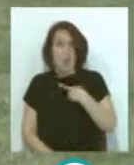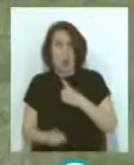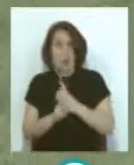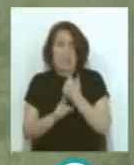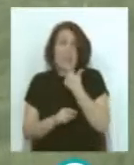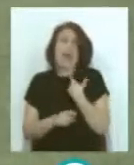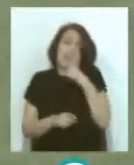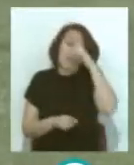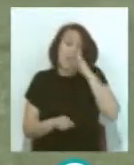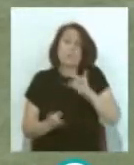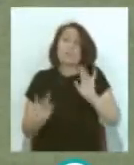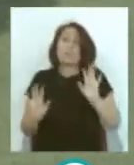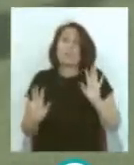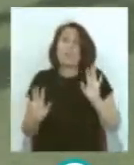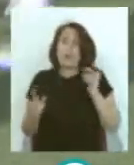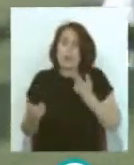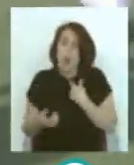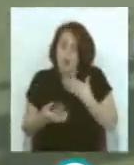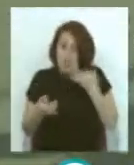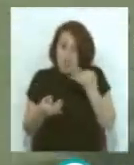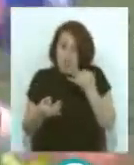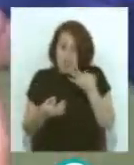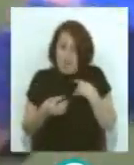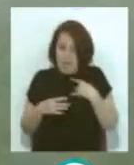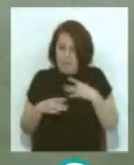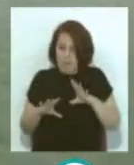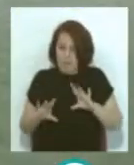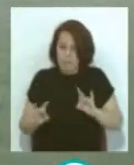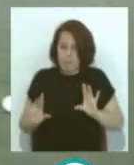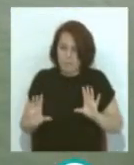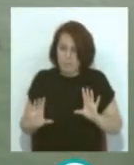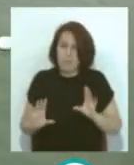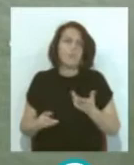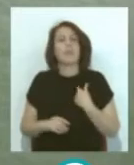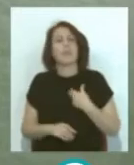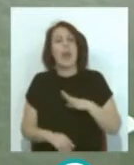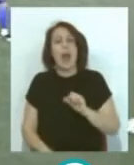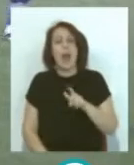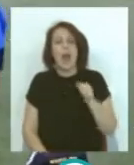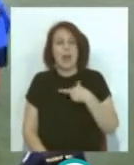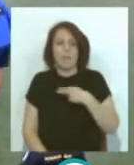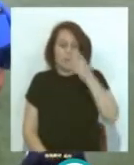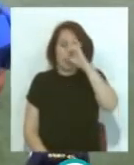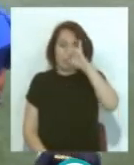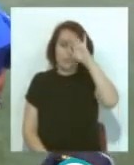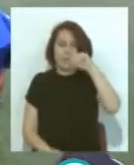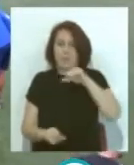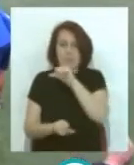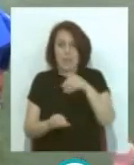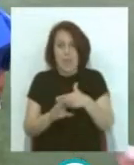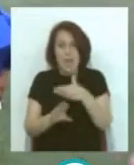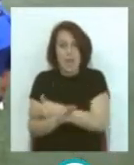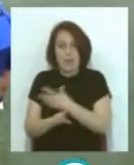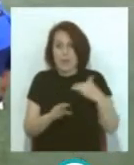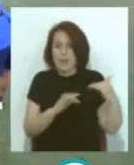sí, pero se tiene que ver también en esa situación. Y lo que menos esperaba Cala en la semana previa, ante un partido tan especial como